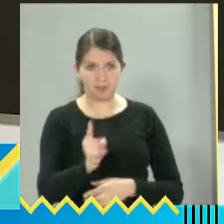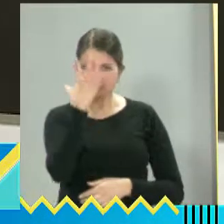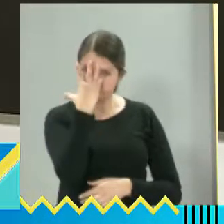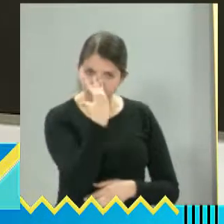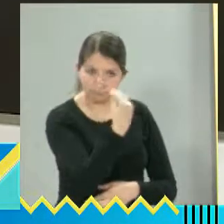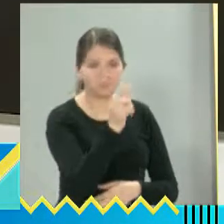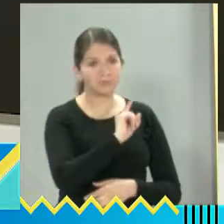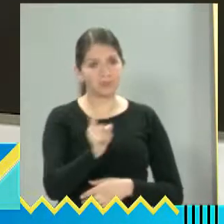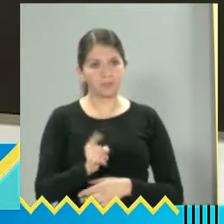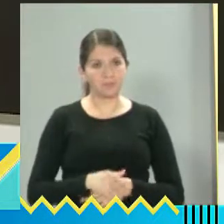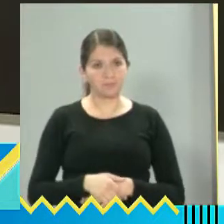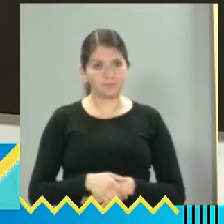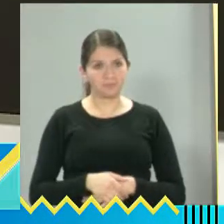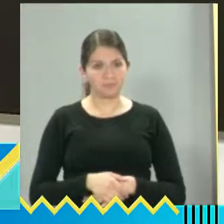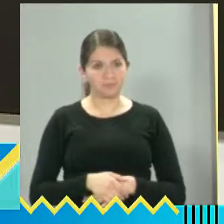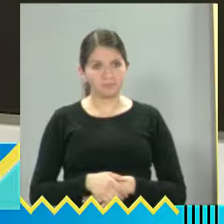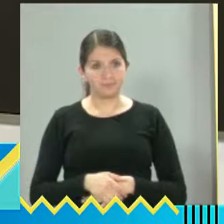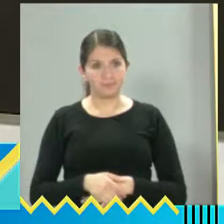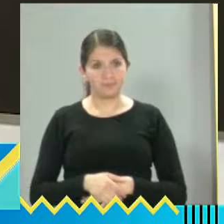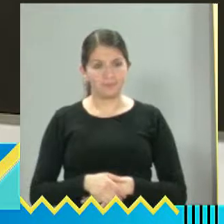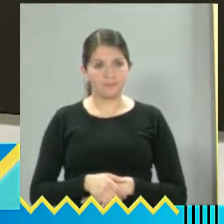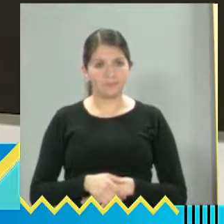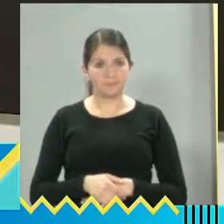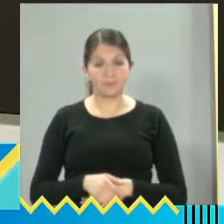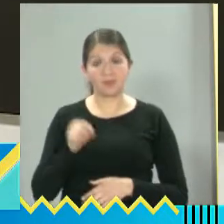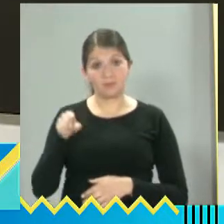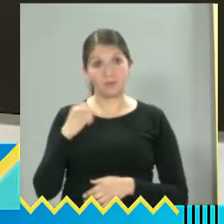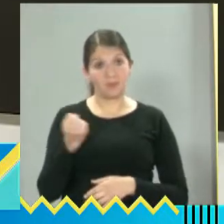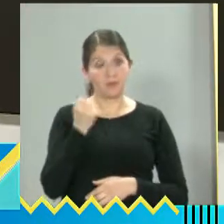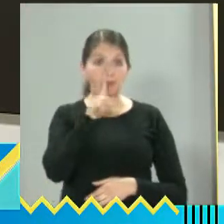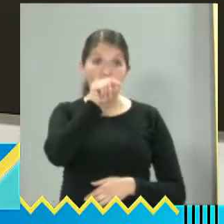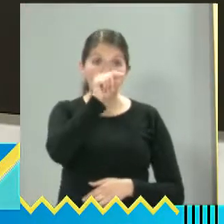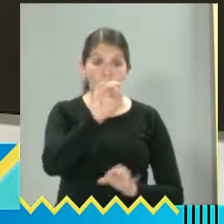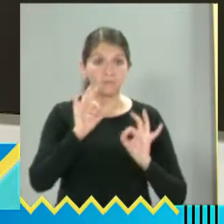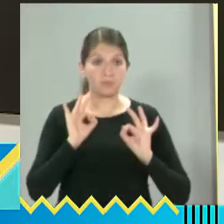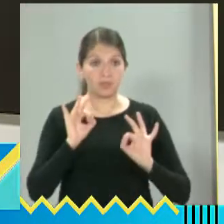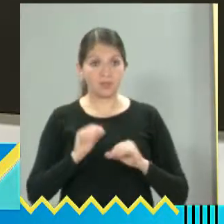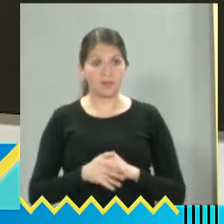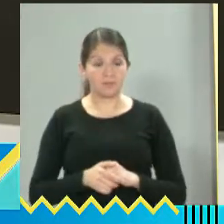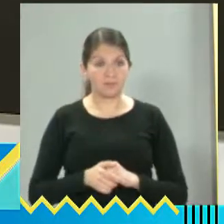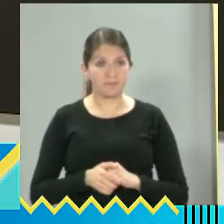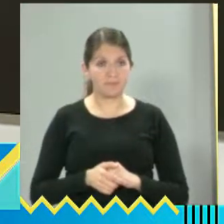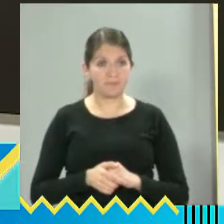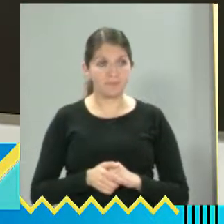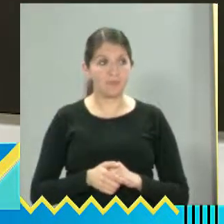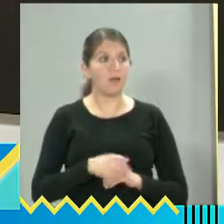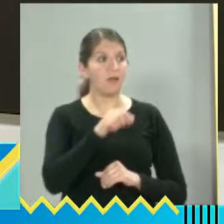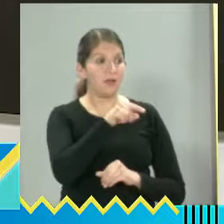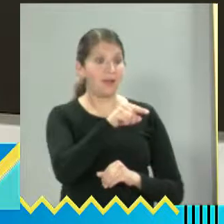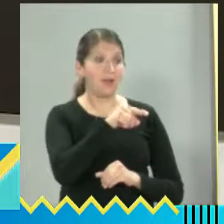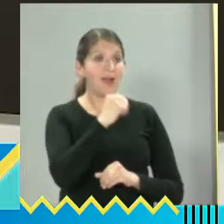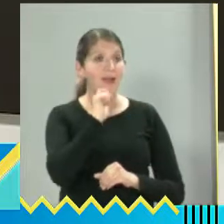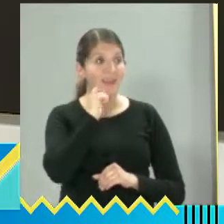Bien, perfecto. Queda entonces el tuit de Marcos Morales que tuvo el, ¿cómo sería? El beneficio de ser